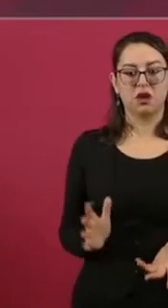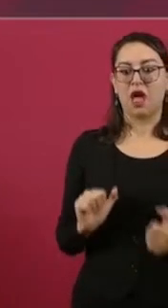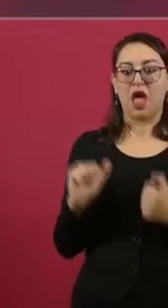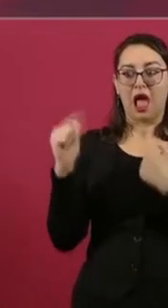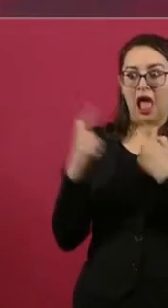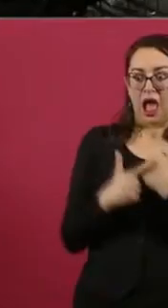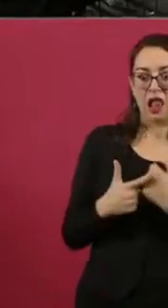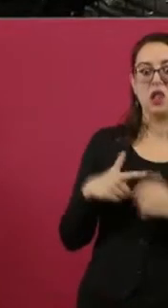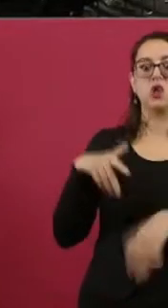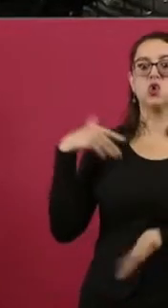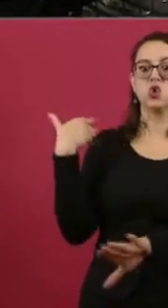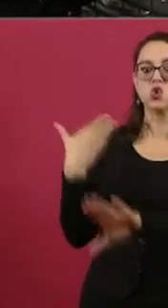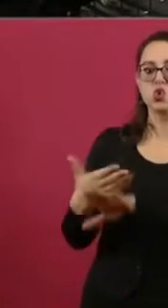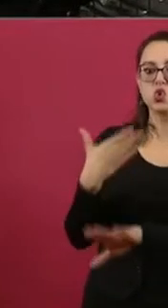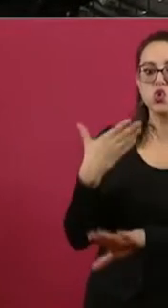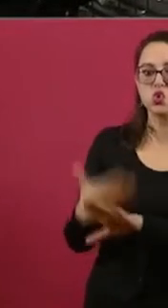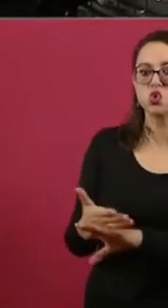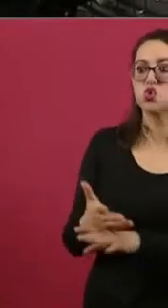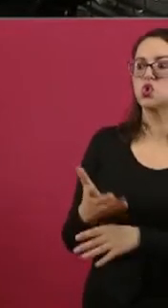hostigado ni